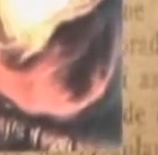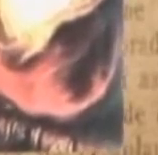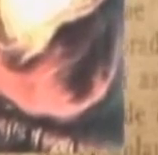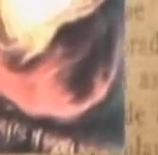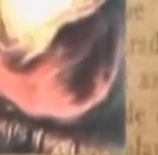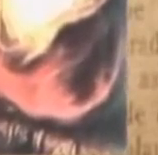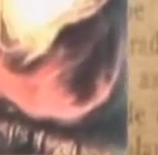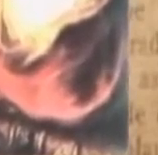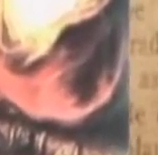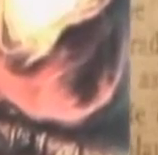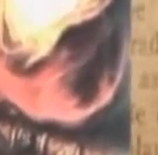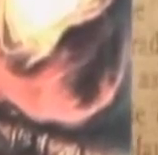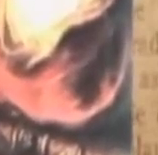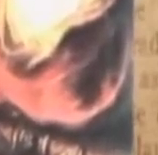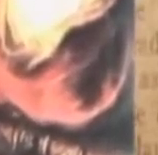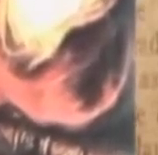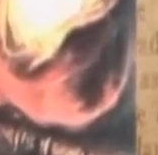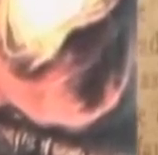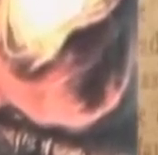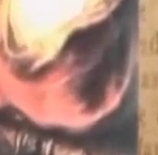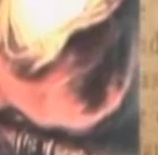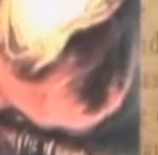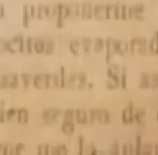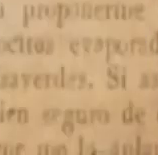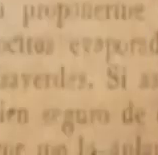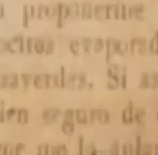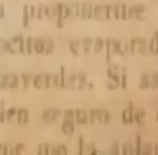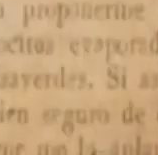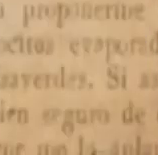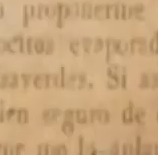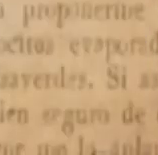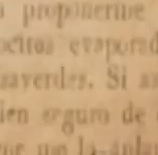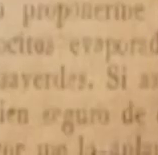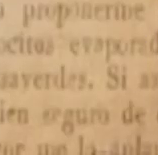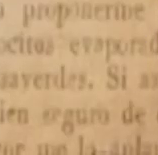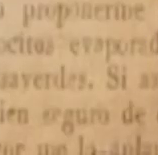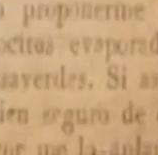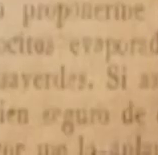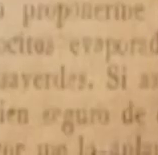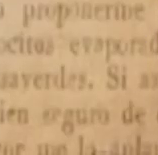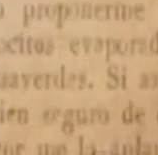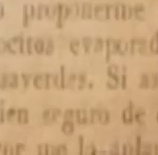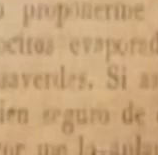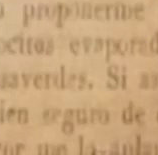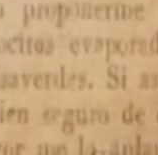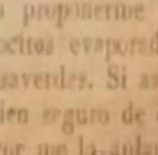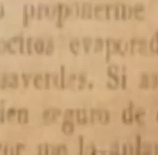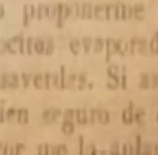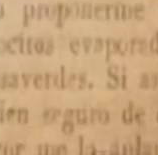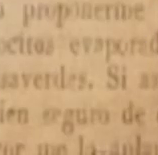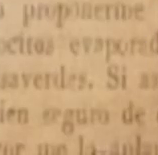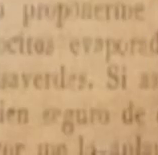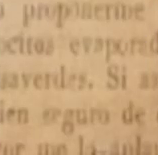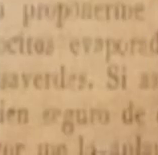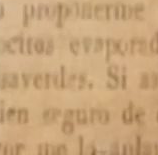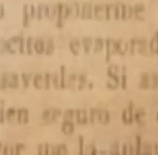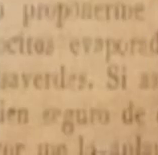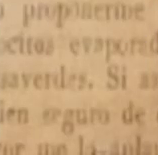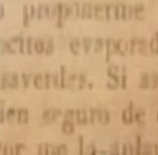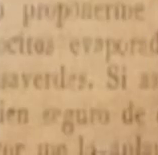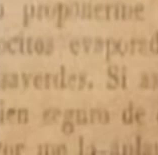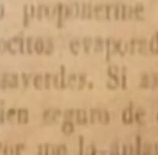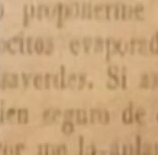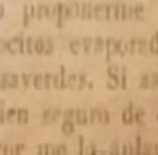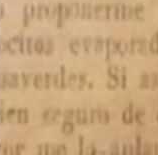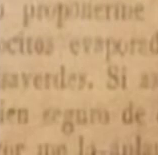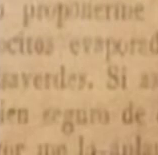interpretó su obra El enfermo imaginario. Entre risas y aplausos sintió cómo aclamaba el público su interpretación. Al